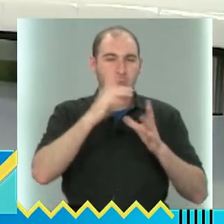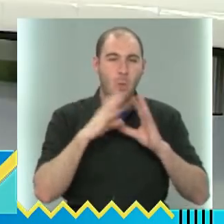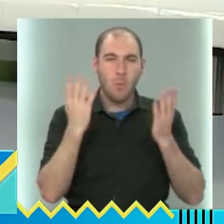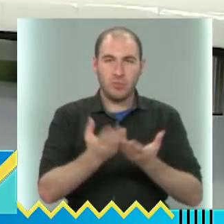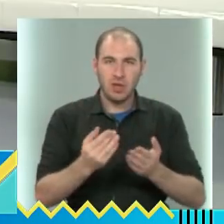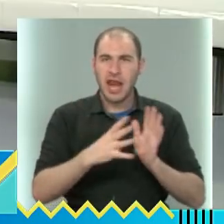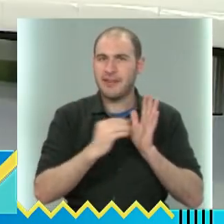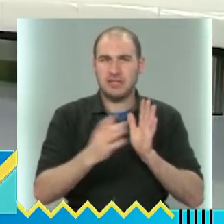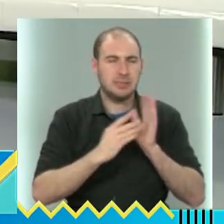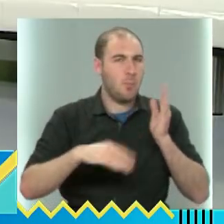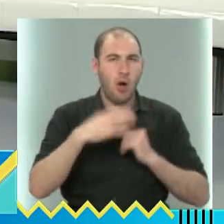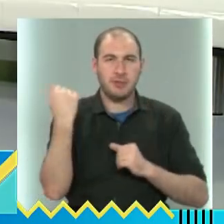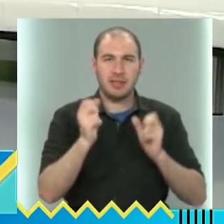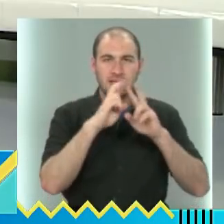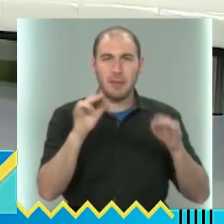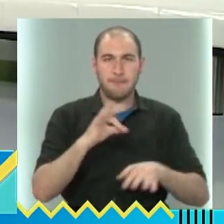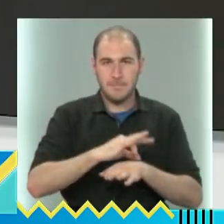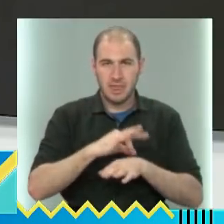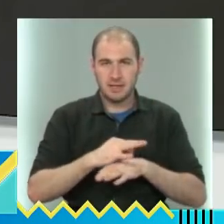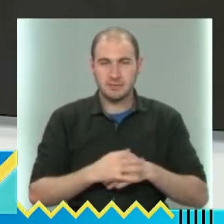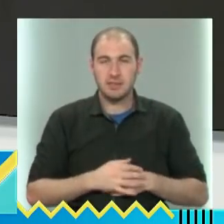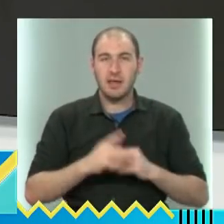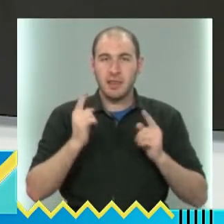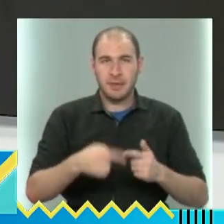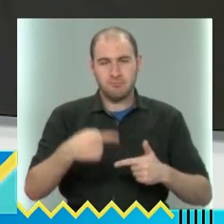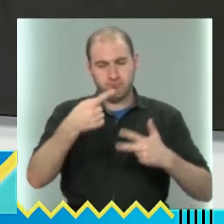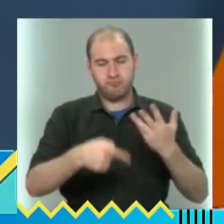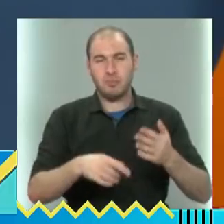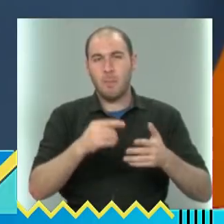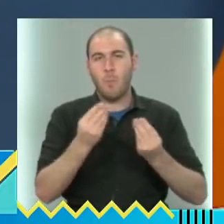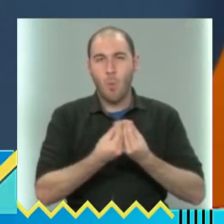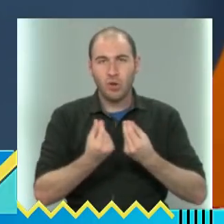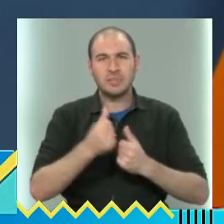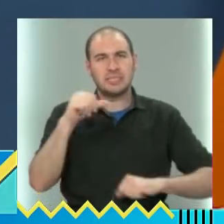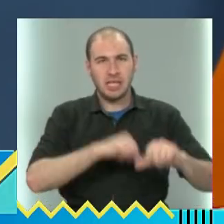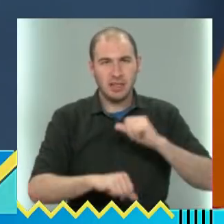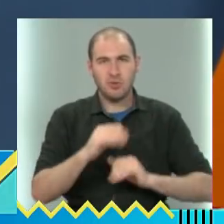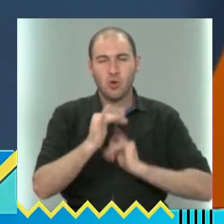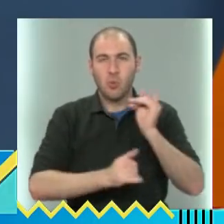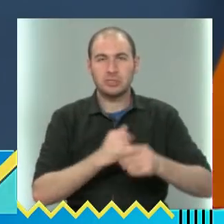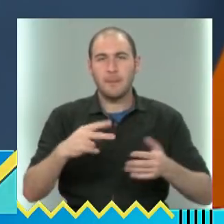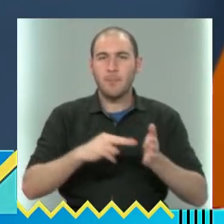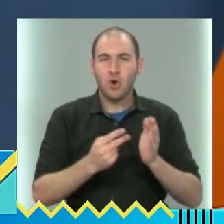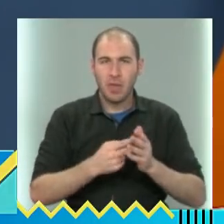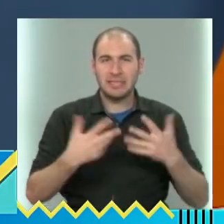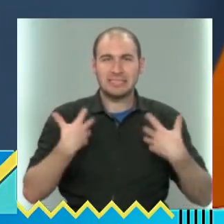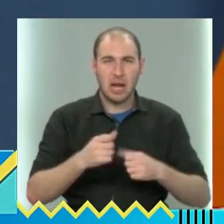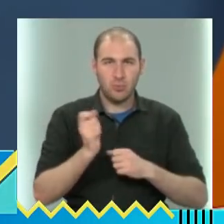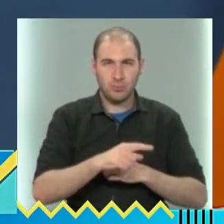mayor referencia para cuestiones médicas. Hay también numerosos artículos científicos referidos a los impactos sobre la